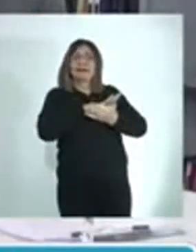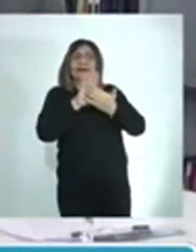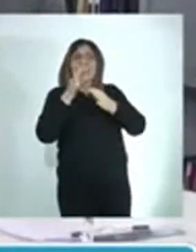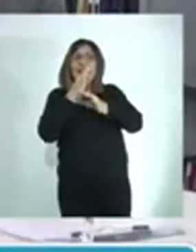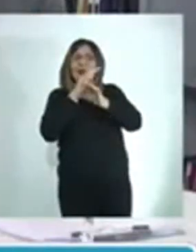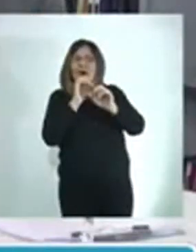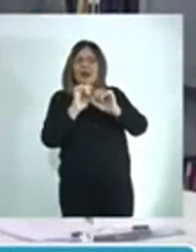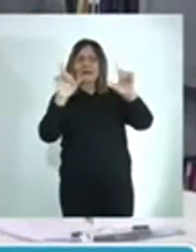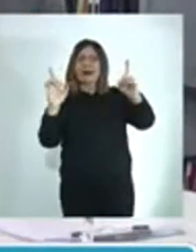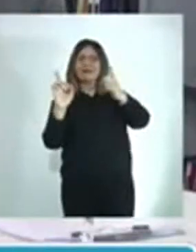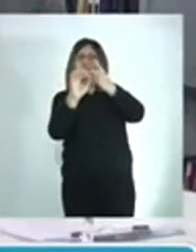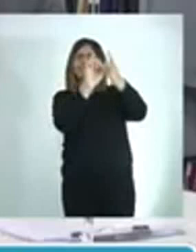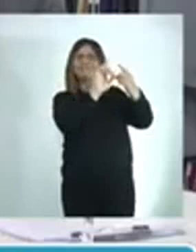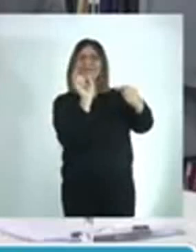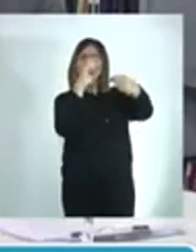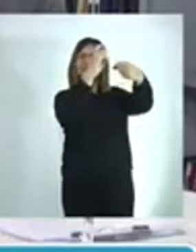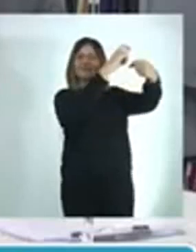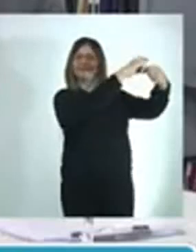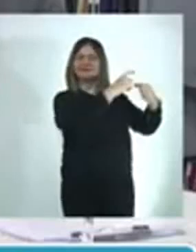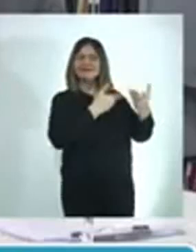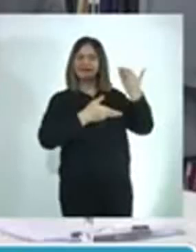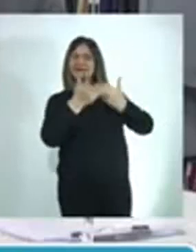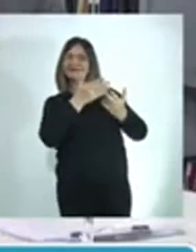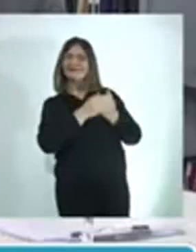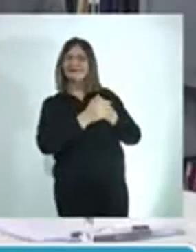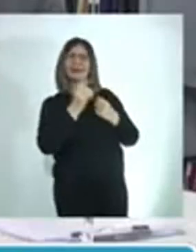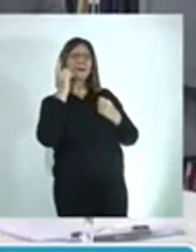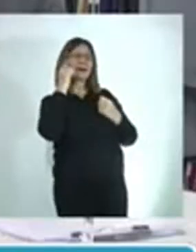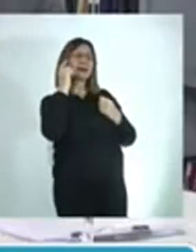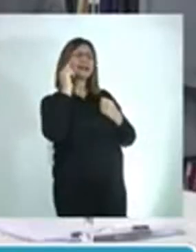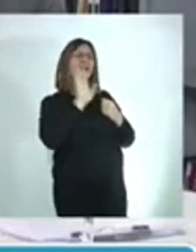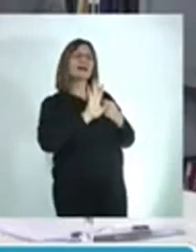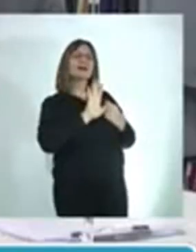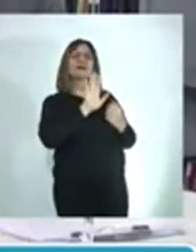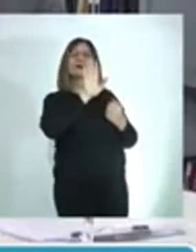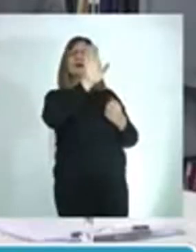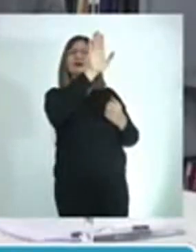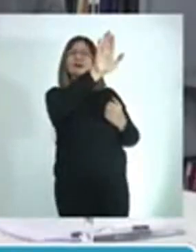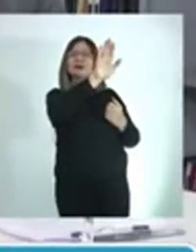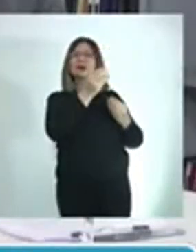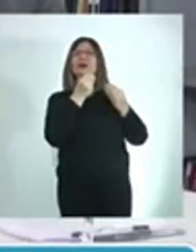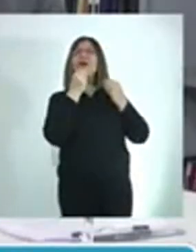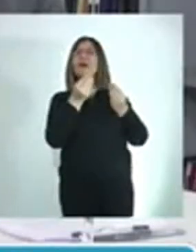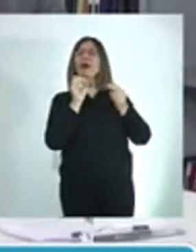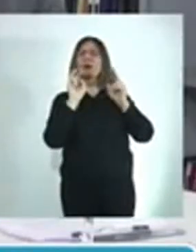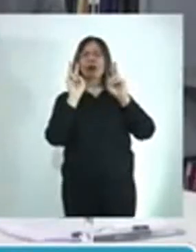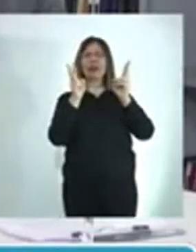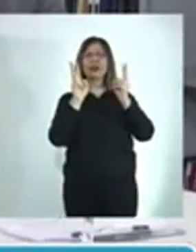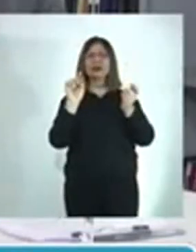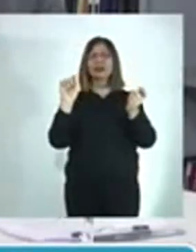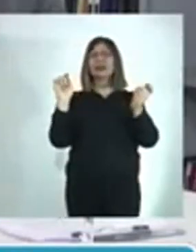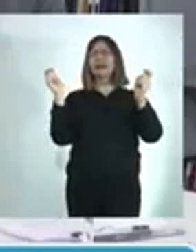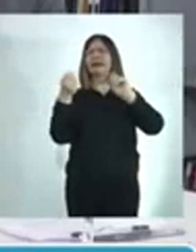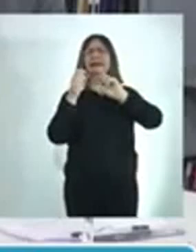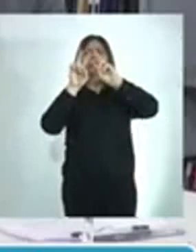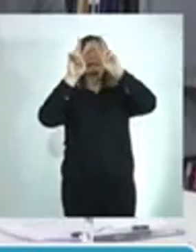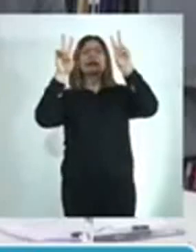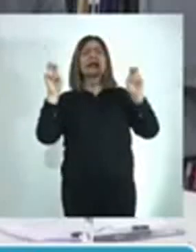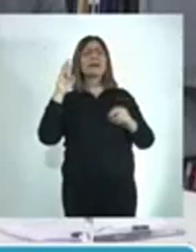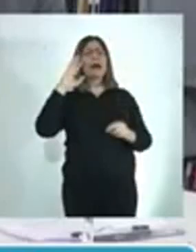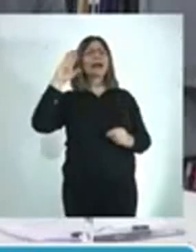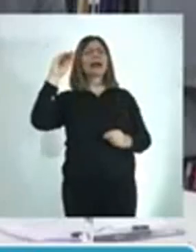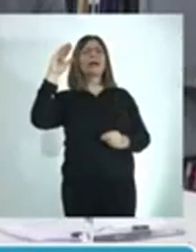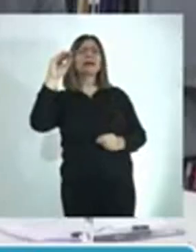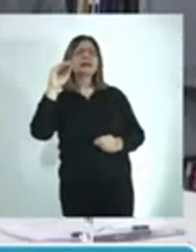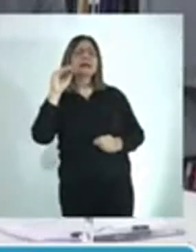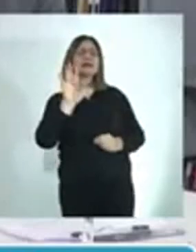escuelas. ¿Cómo vamos de aquí en miras al futuro? Vamos a ver a la docencia tucumana, las capacitaciones. ¿Cómo piensa